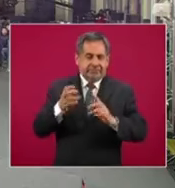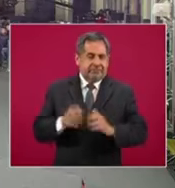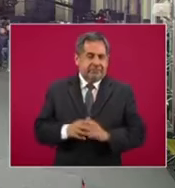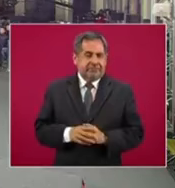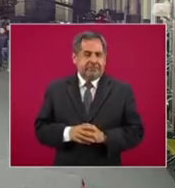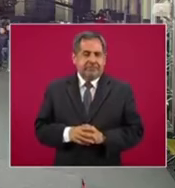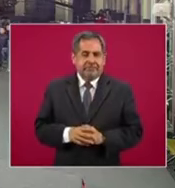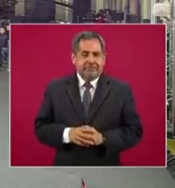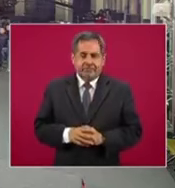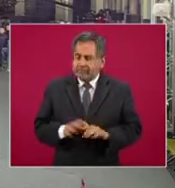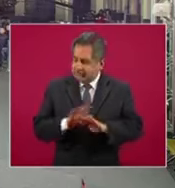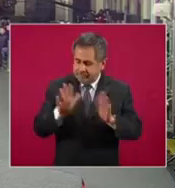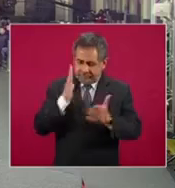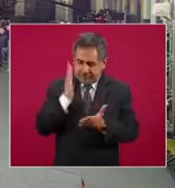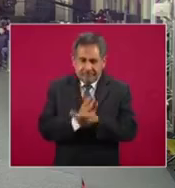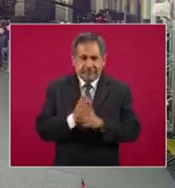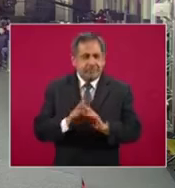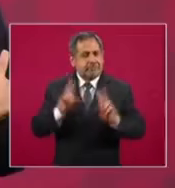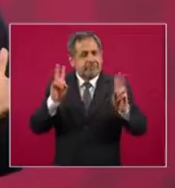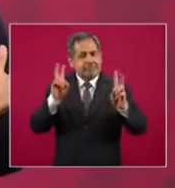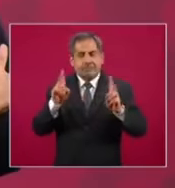también ya desmistificar